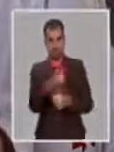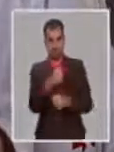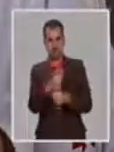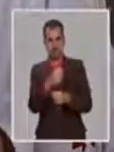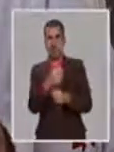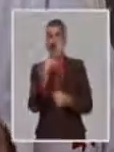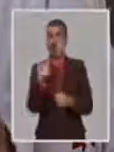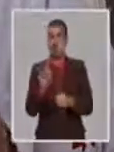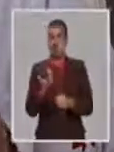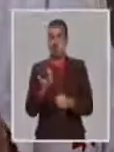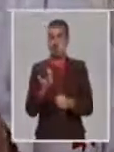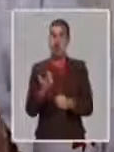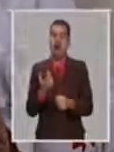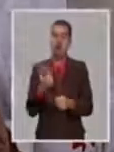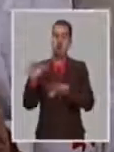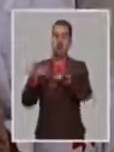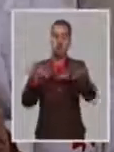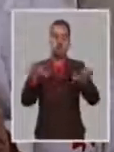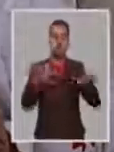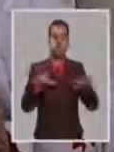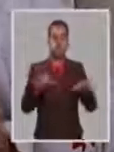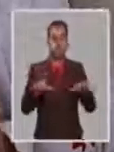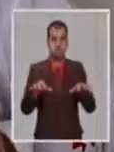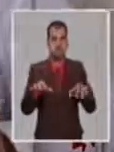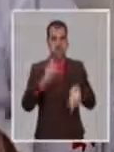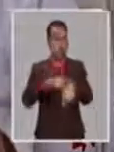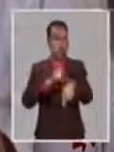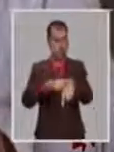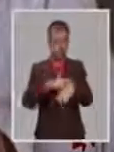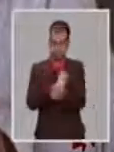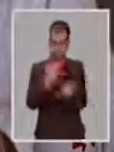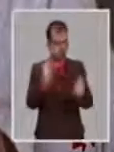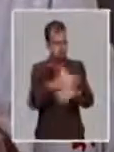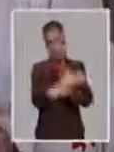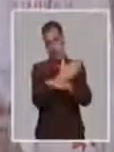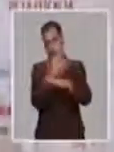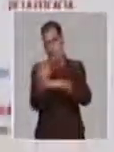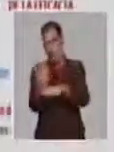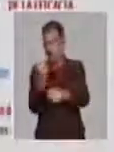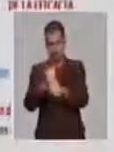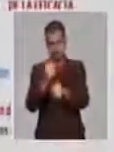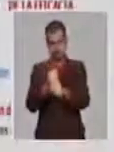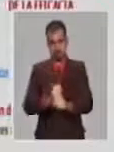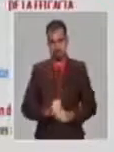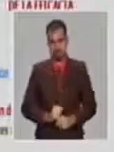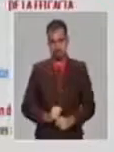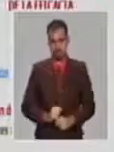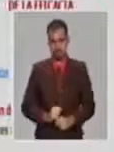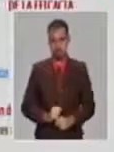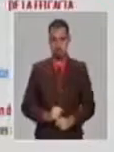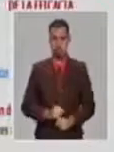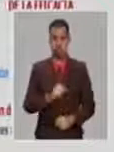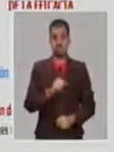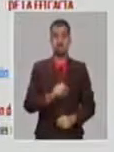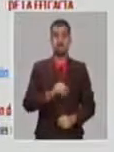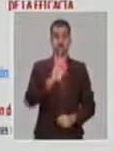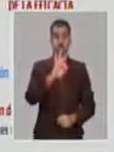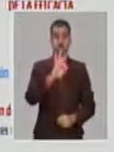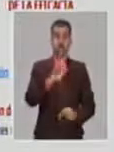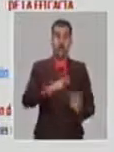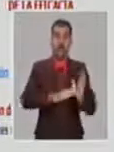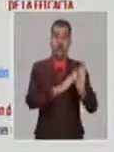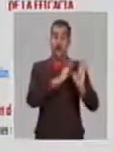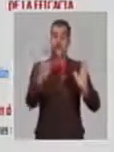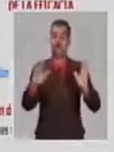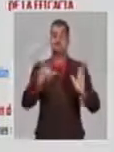de sitios de vacunación con horarios extendidos. Nosotros decimos que es casi como una votación, de 8 a 6 de la